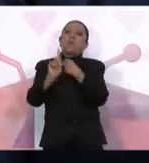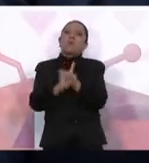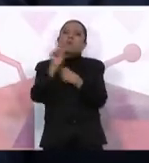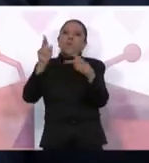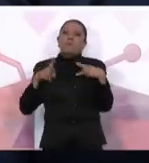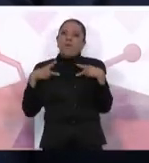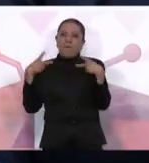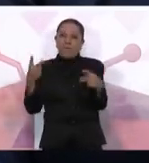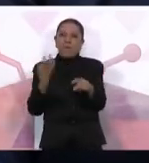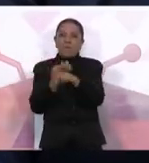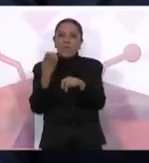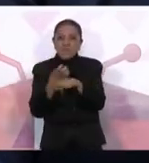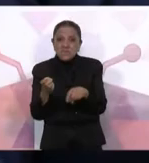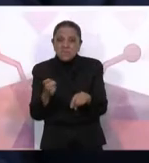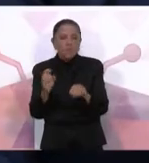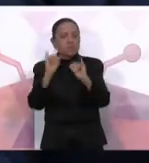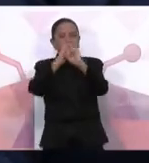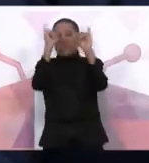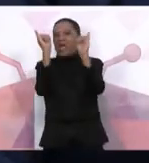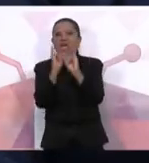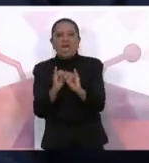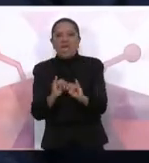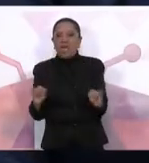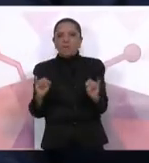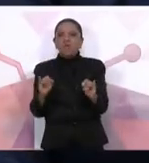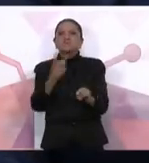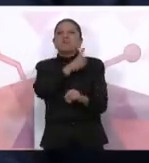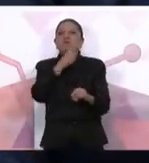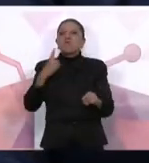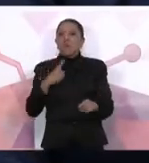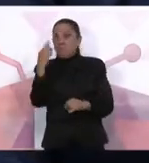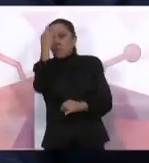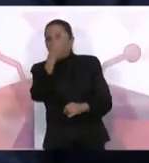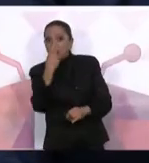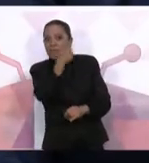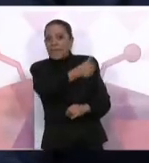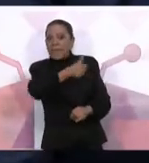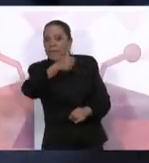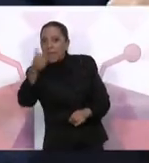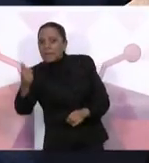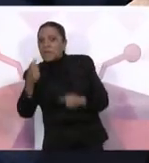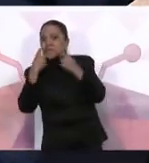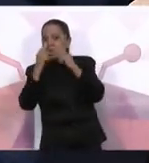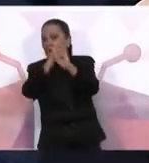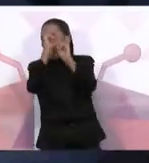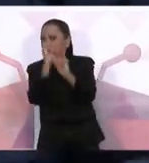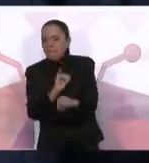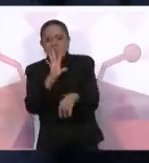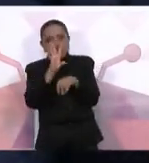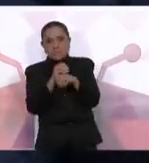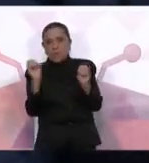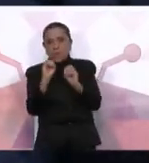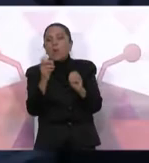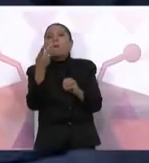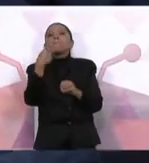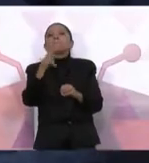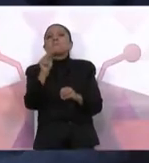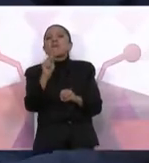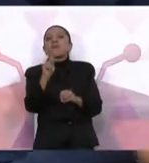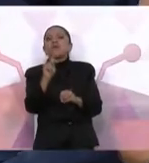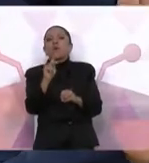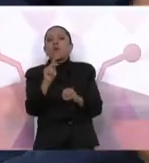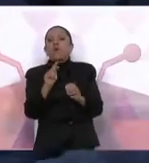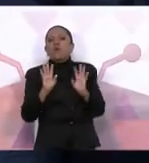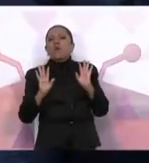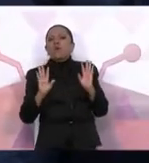obviamente jamás lo haríamos tenemos que revisar caso por caso es una pregunta genérica pero no vamos a hacerlo este clamen cuentepec